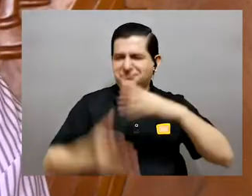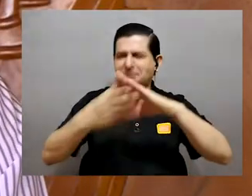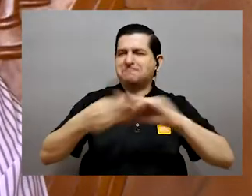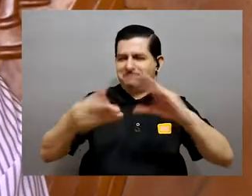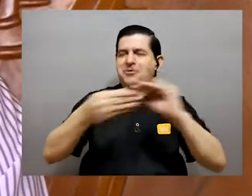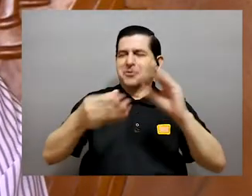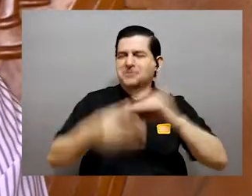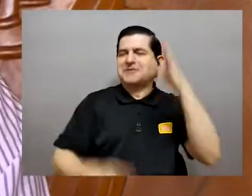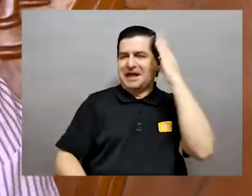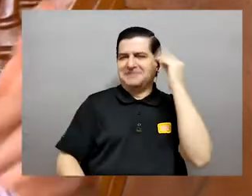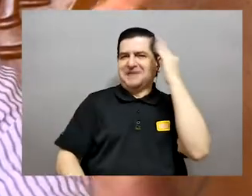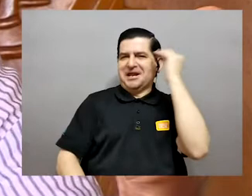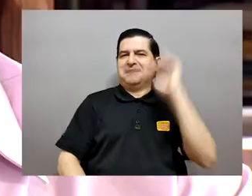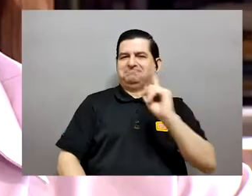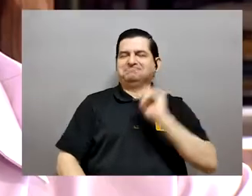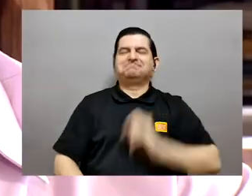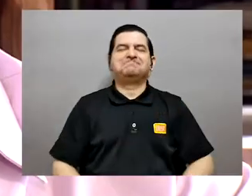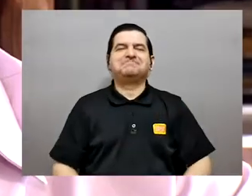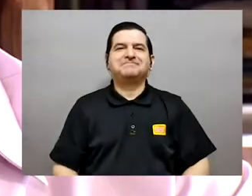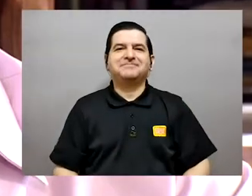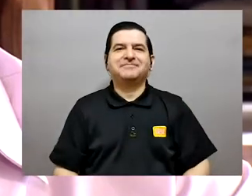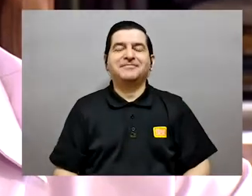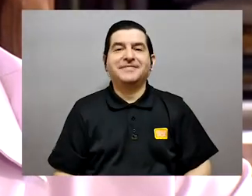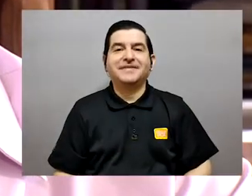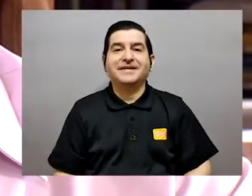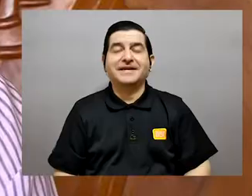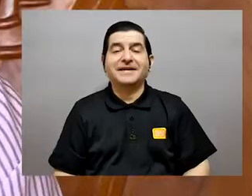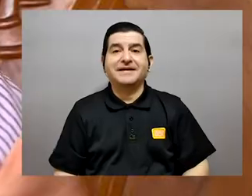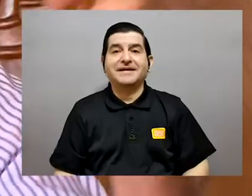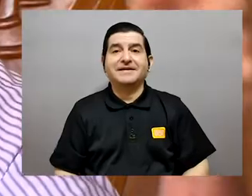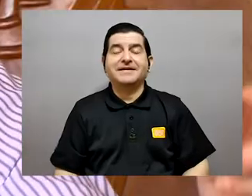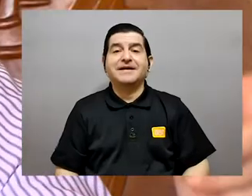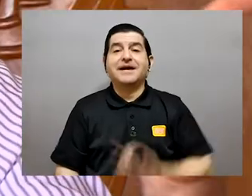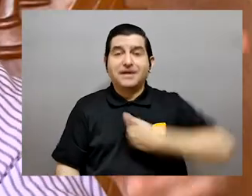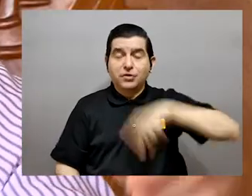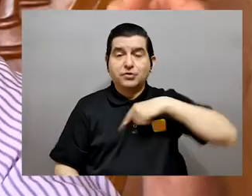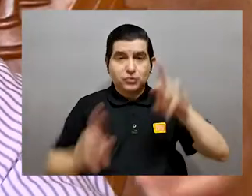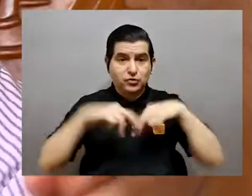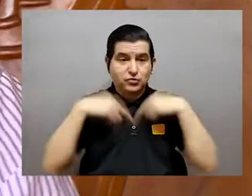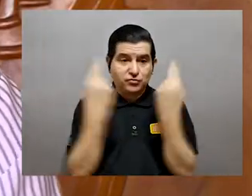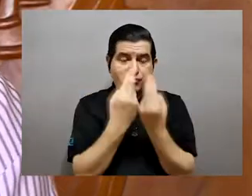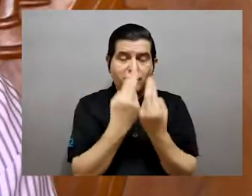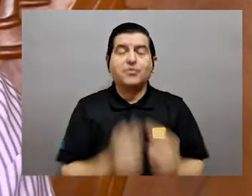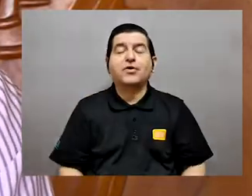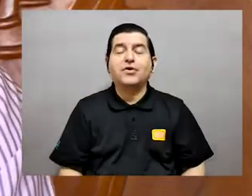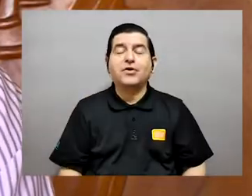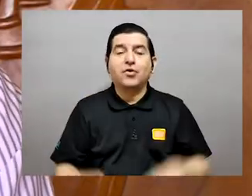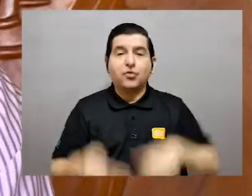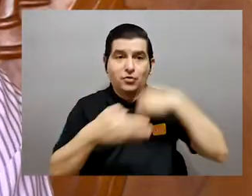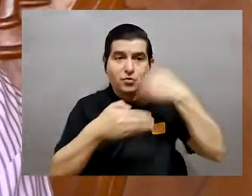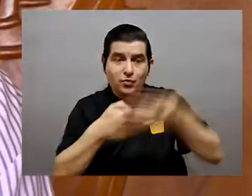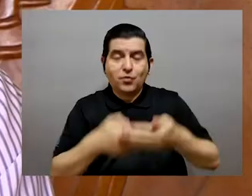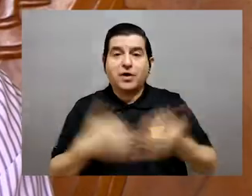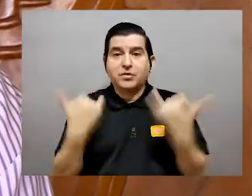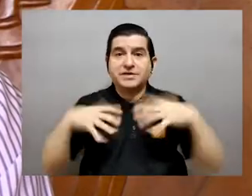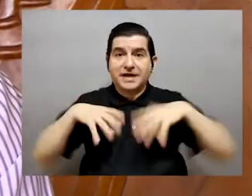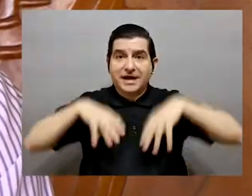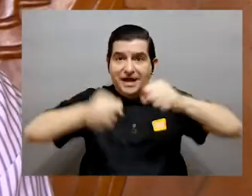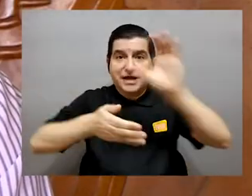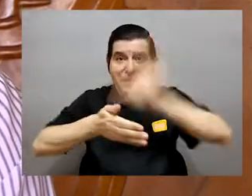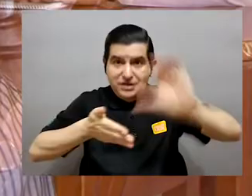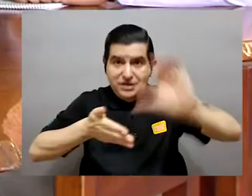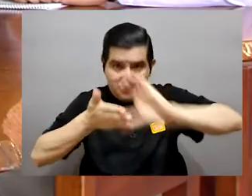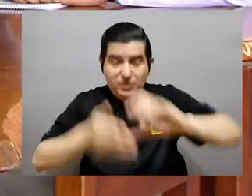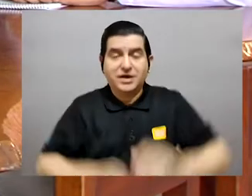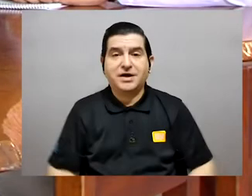estudia. Para eso se nace. Y yo no nací para eso. Yo nací para ser artista, para ser escultor. Y